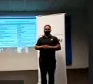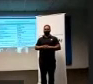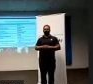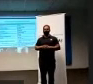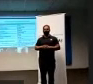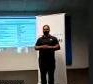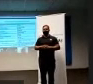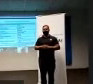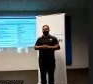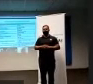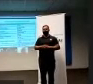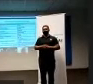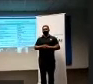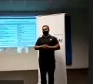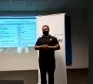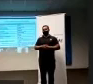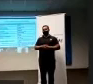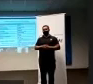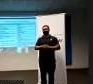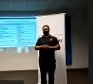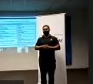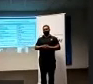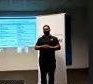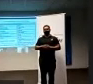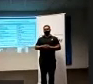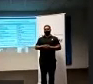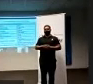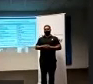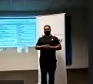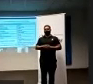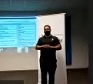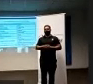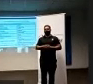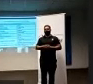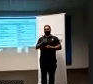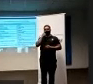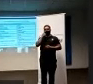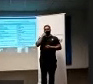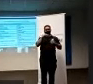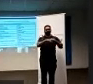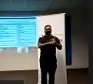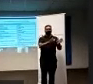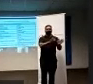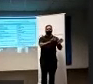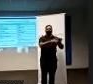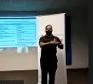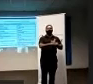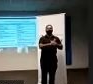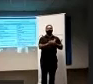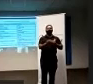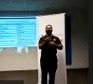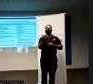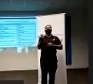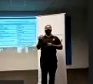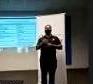2, dosis, intervalo 28 días, periodo de validez y conservación, 7 meses a temperatura entre -25